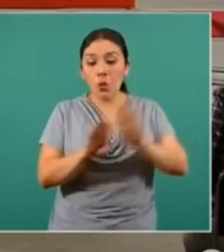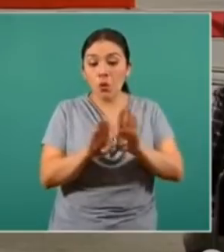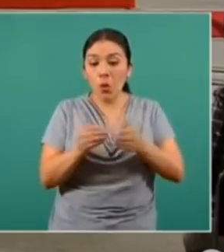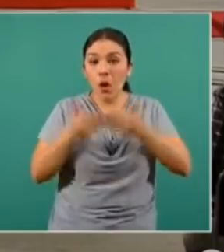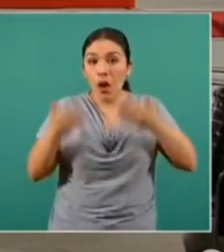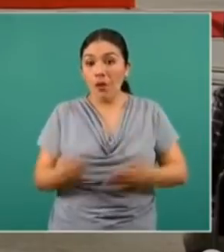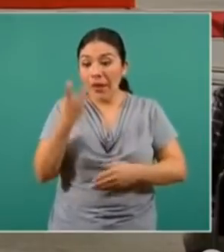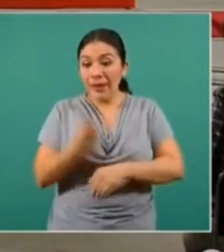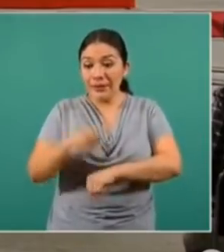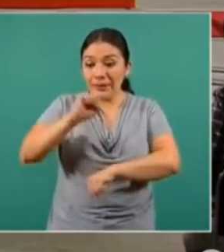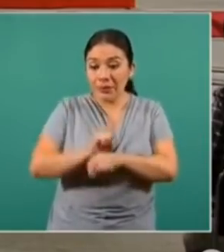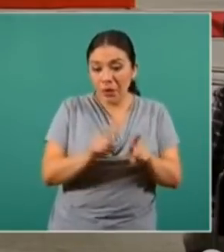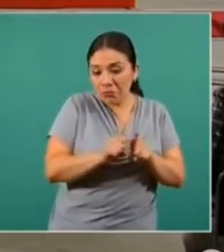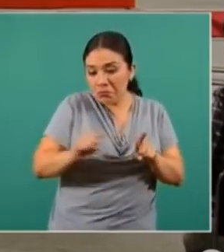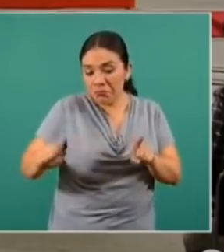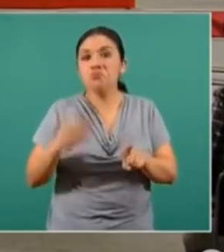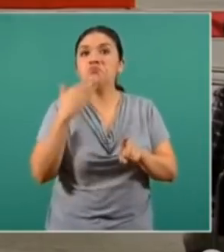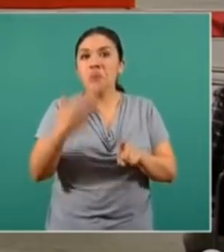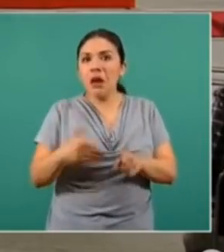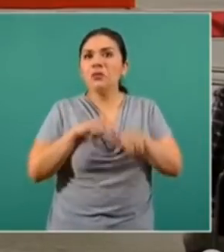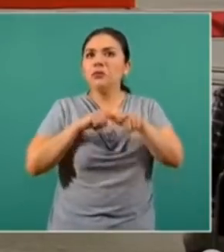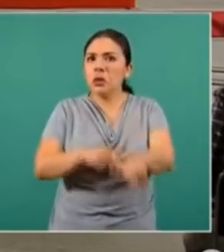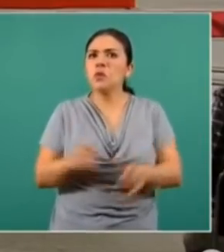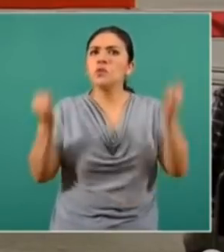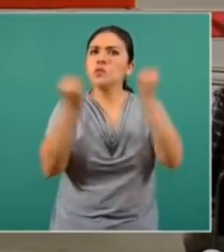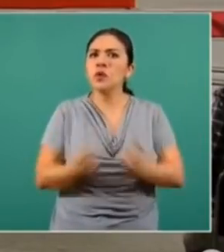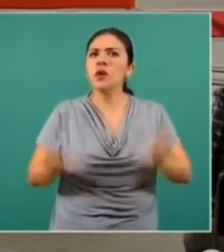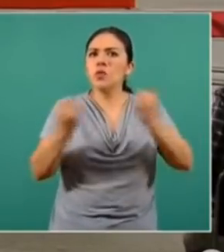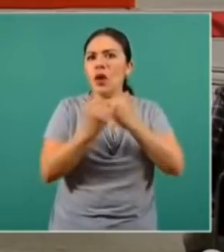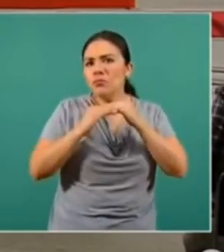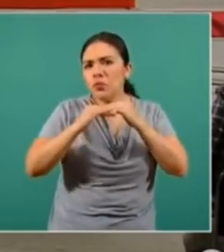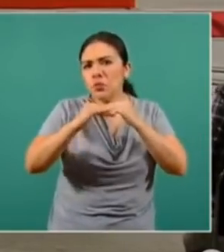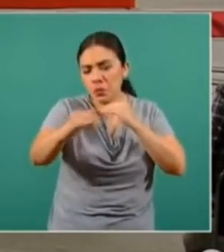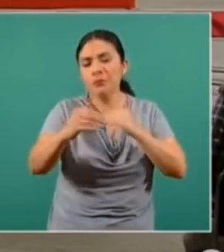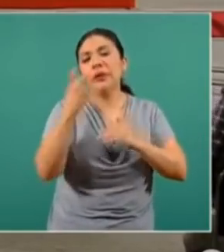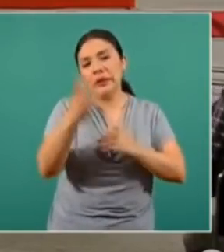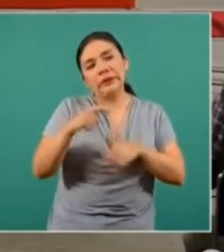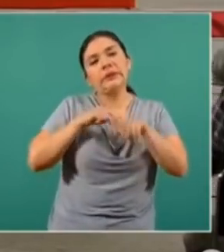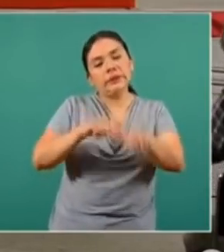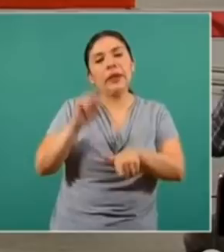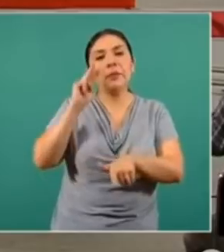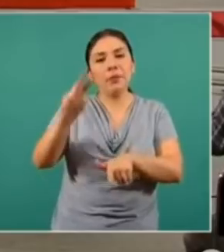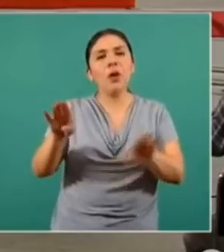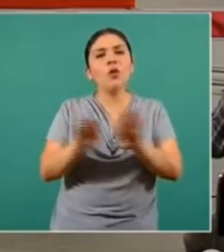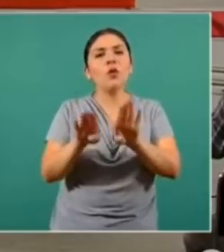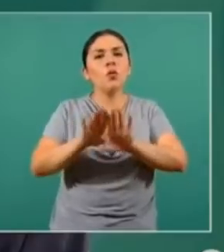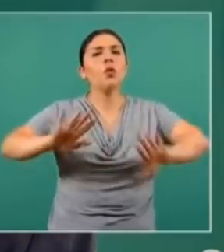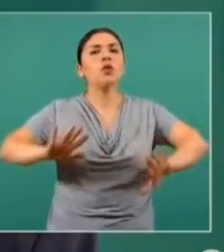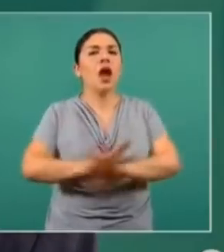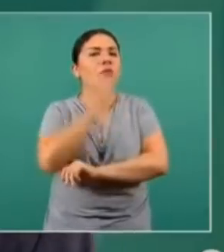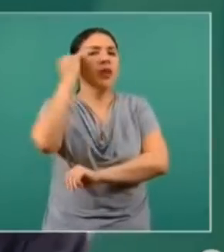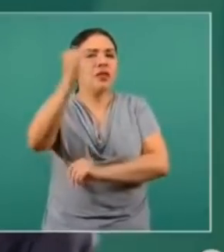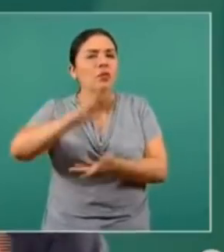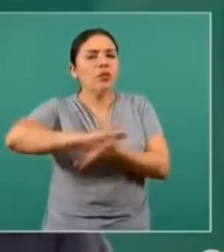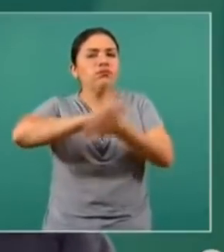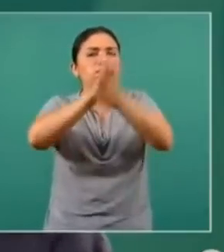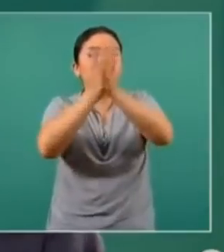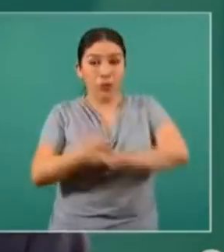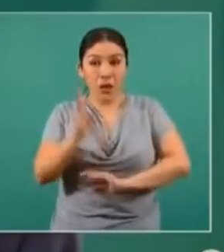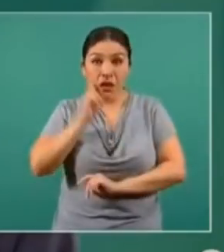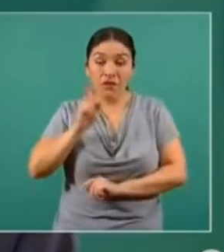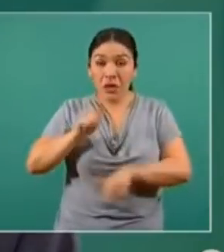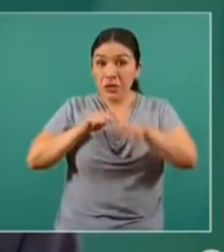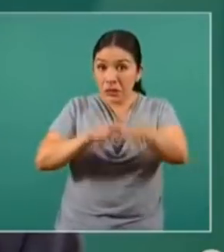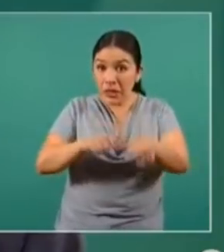semana se ha mantenido estable la epidemia y que estaremos observando el cambio en el tiempo para ver si continúa